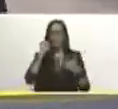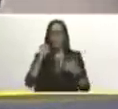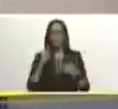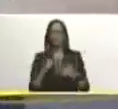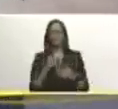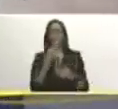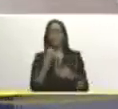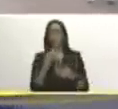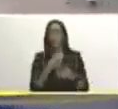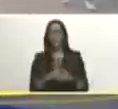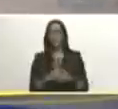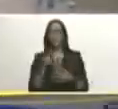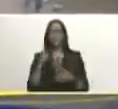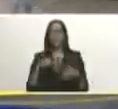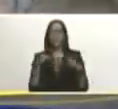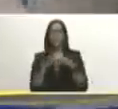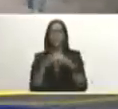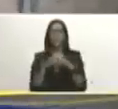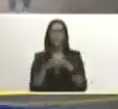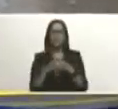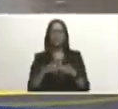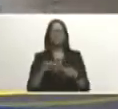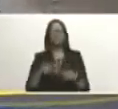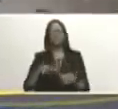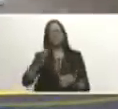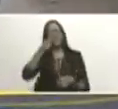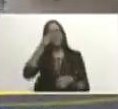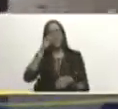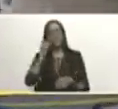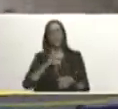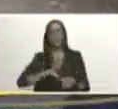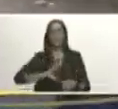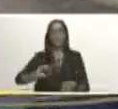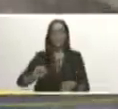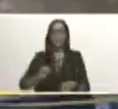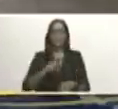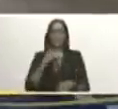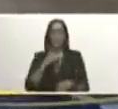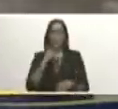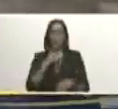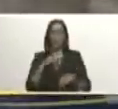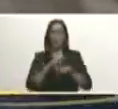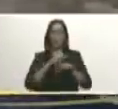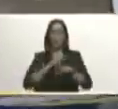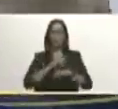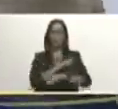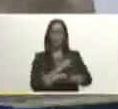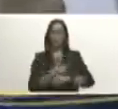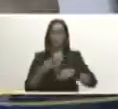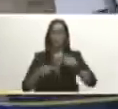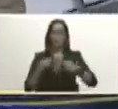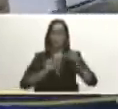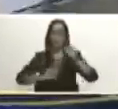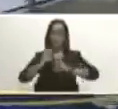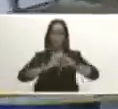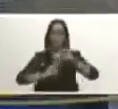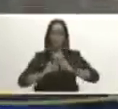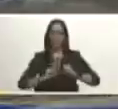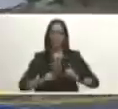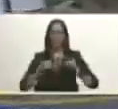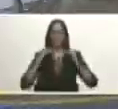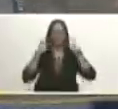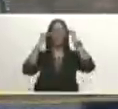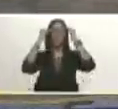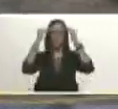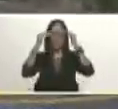sectorial para la seguridad y la soberanía política y ministro del Popular para la Defensa, el comandante estratégico